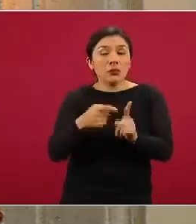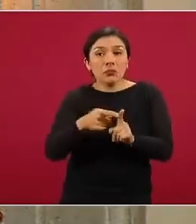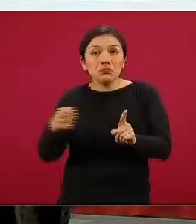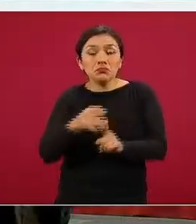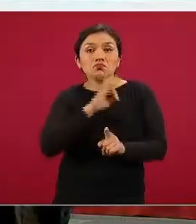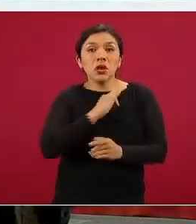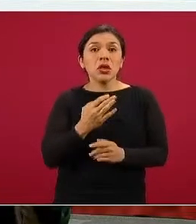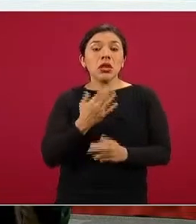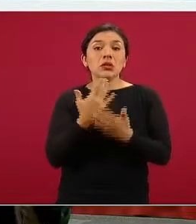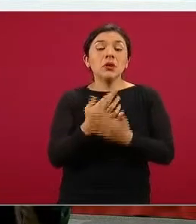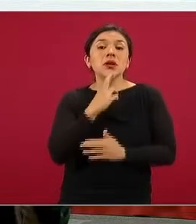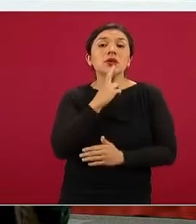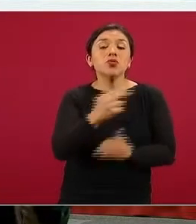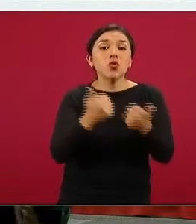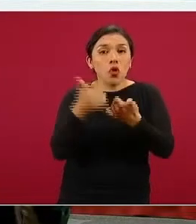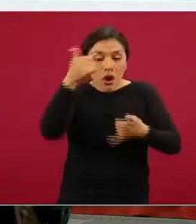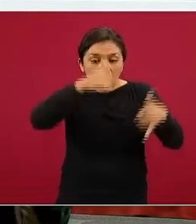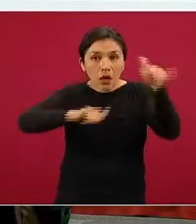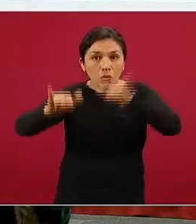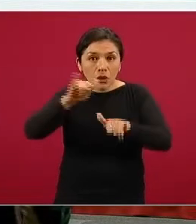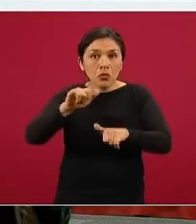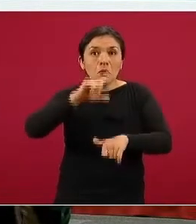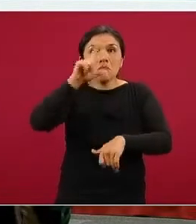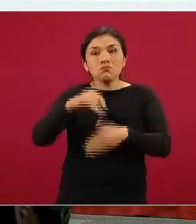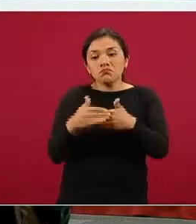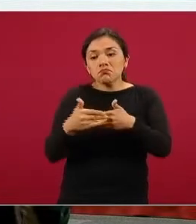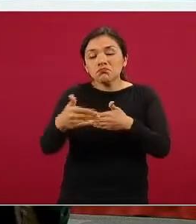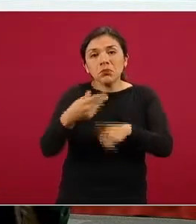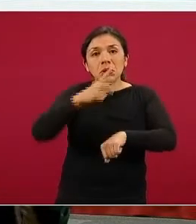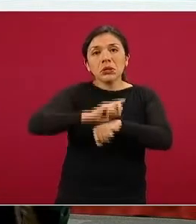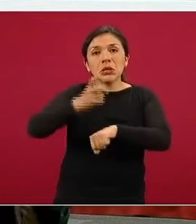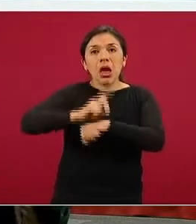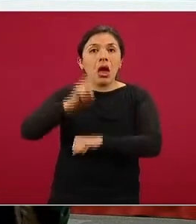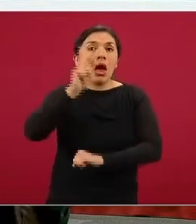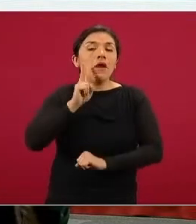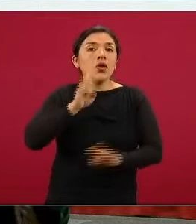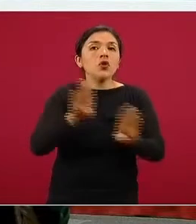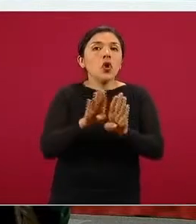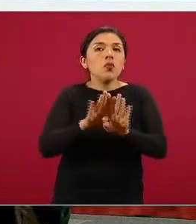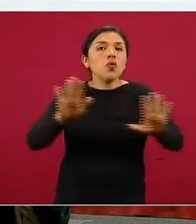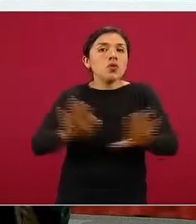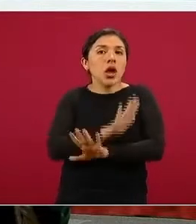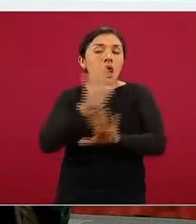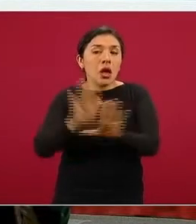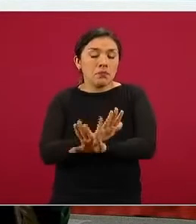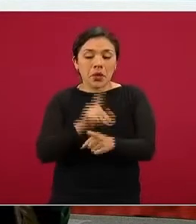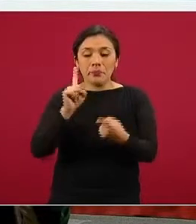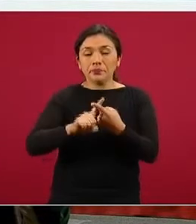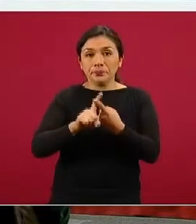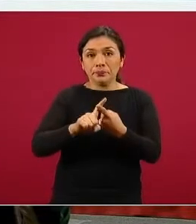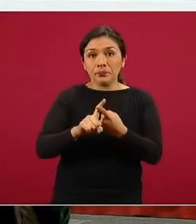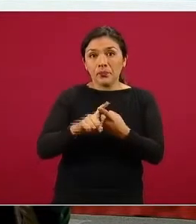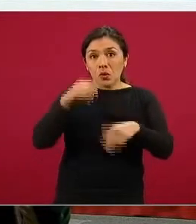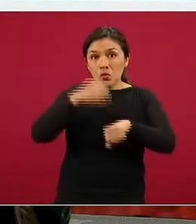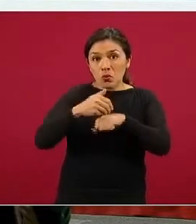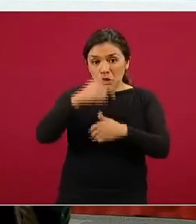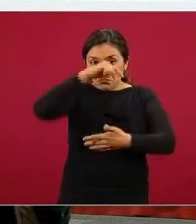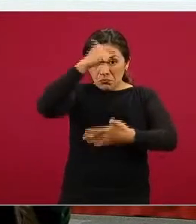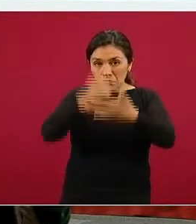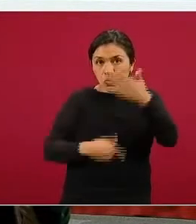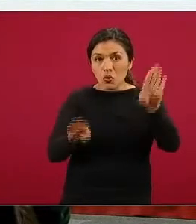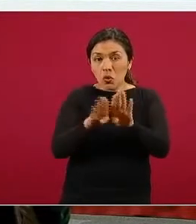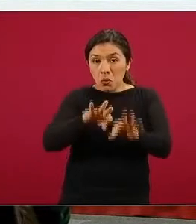un resultado de laboratorio en los siguientes días para ver entonces cómo se mueve las estadísticas lógicamente